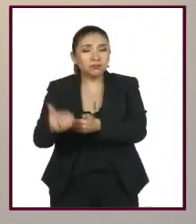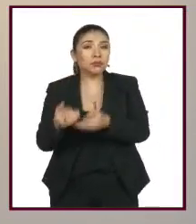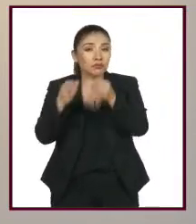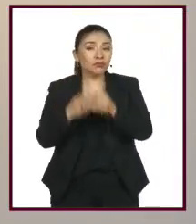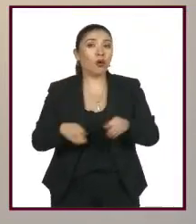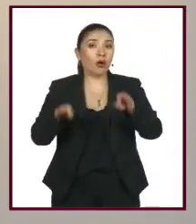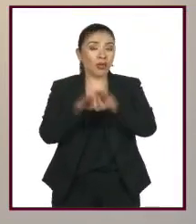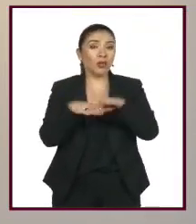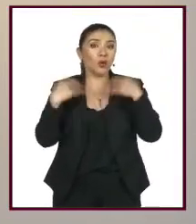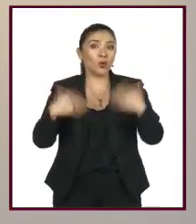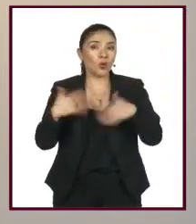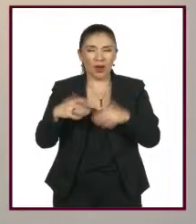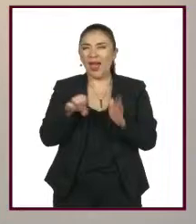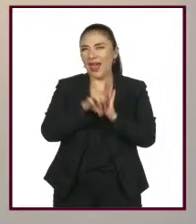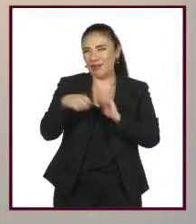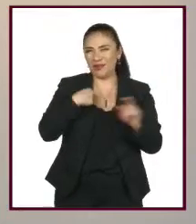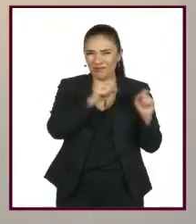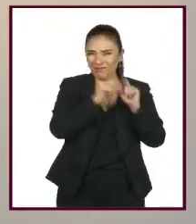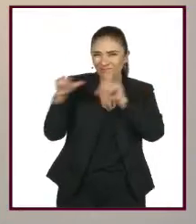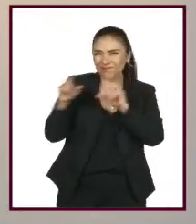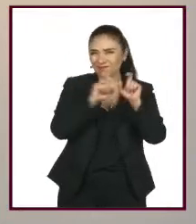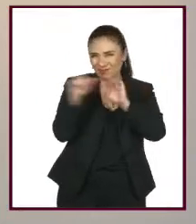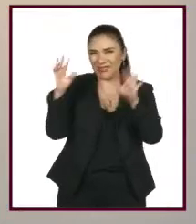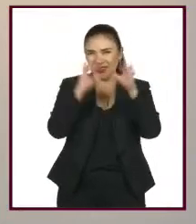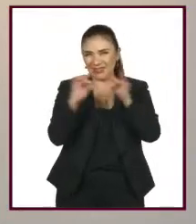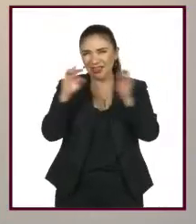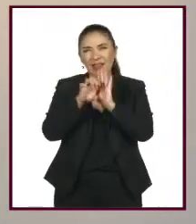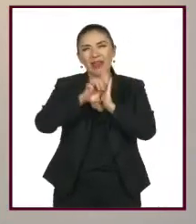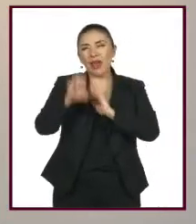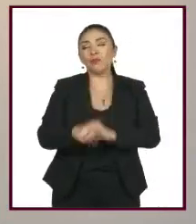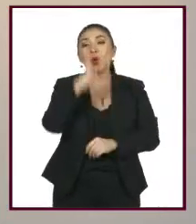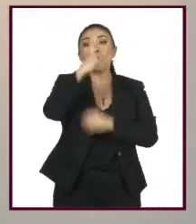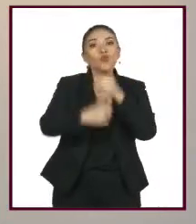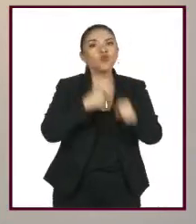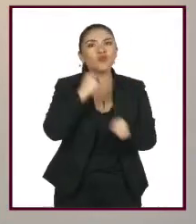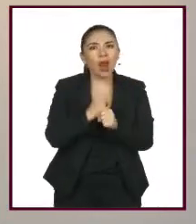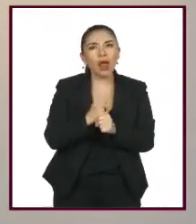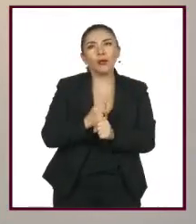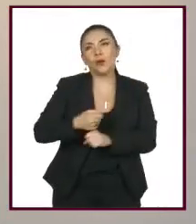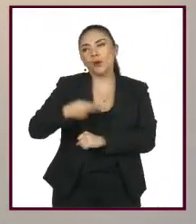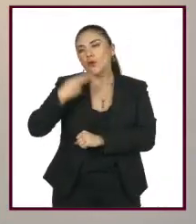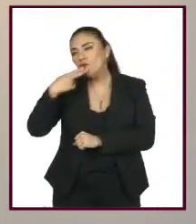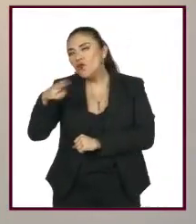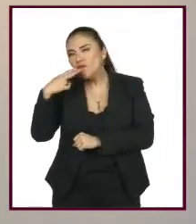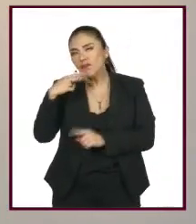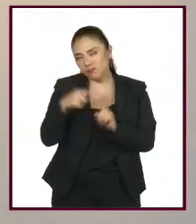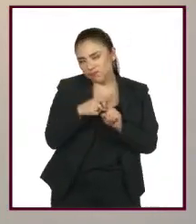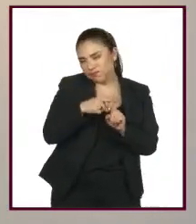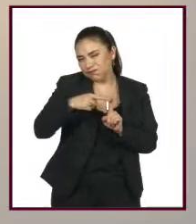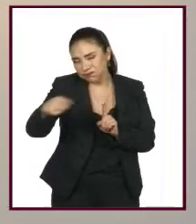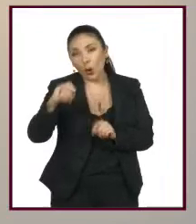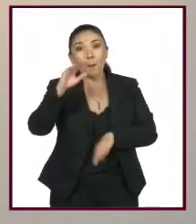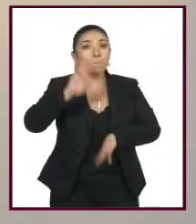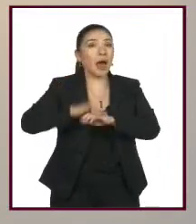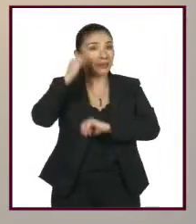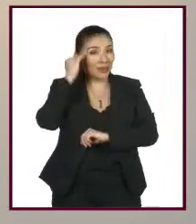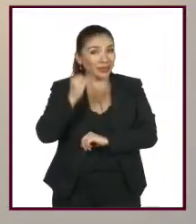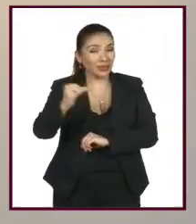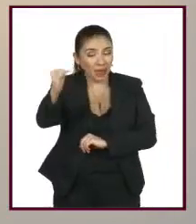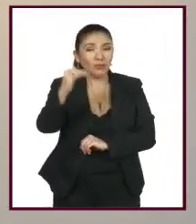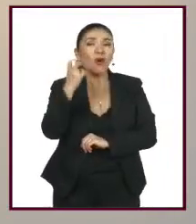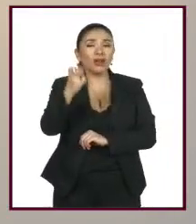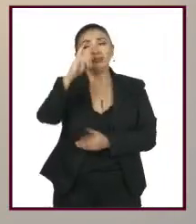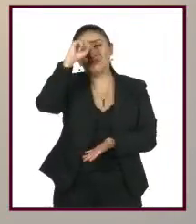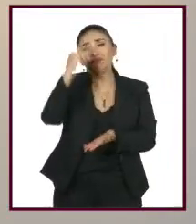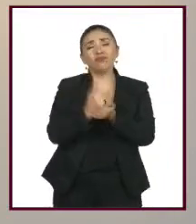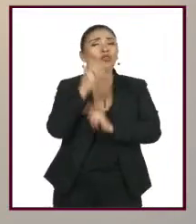a lo largo de las diapositivas, en consumos de un año o más, recurrente, los efectos a largo plazo